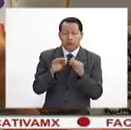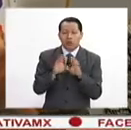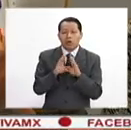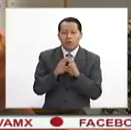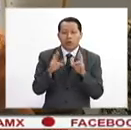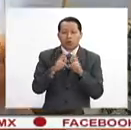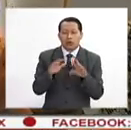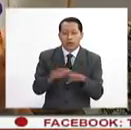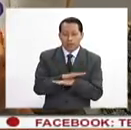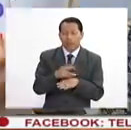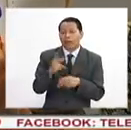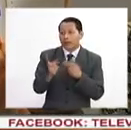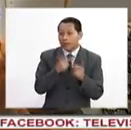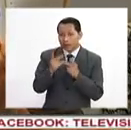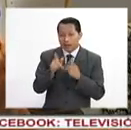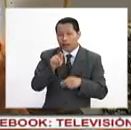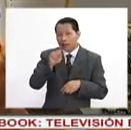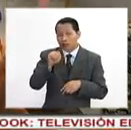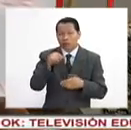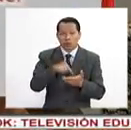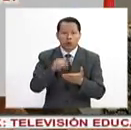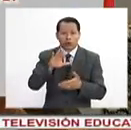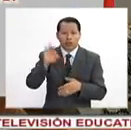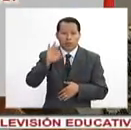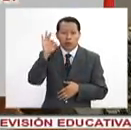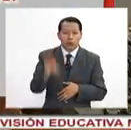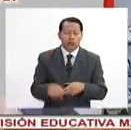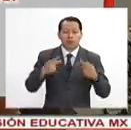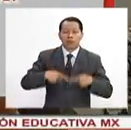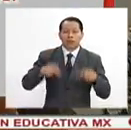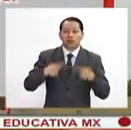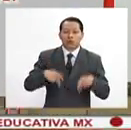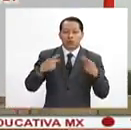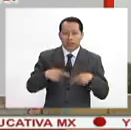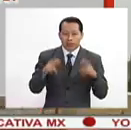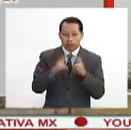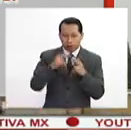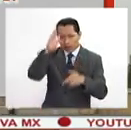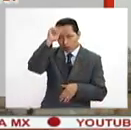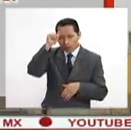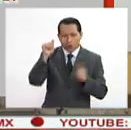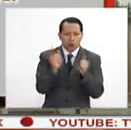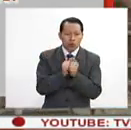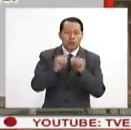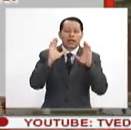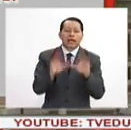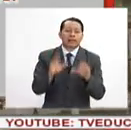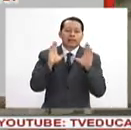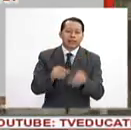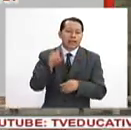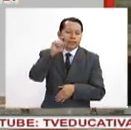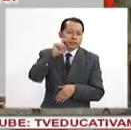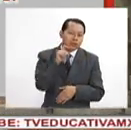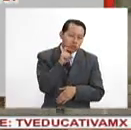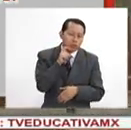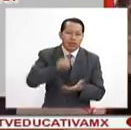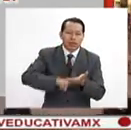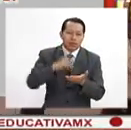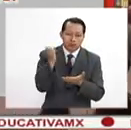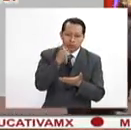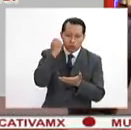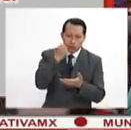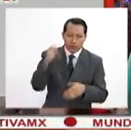nuestra sociedad. La encuesta señala que el 79.5% de las personas religiosas están de acuerdo en que se enseñe sobre sexualidad en